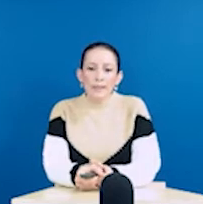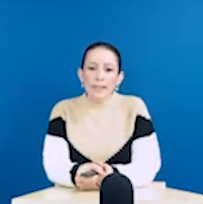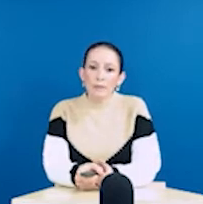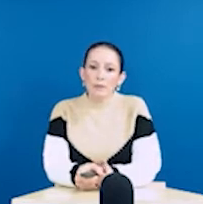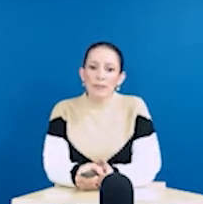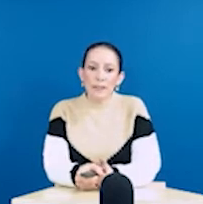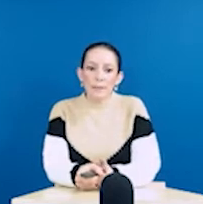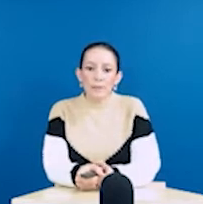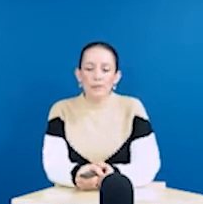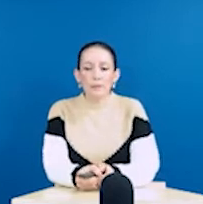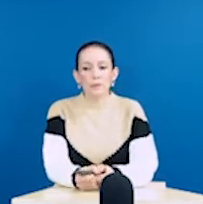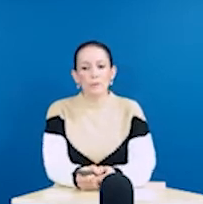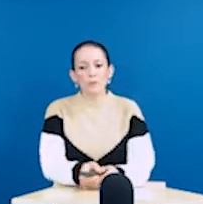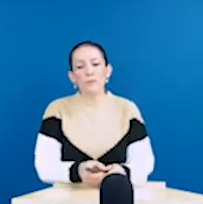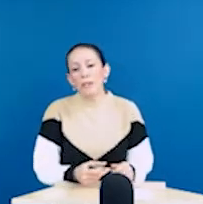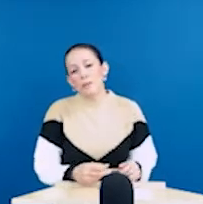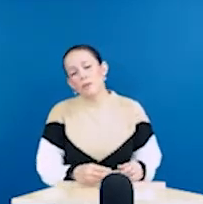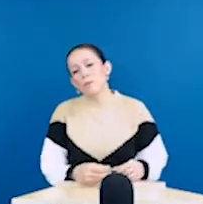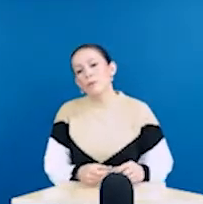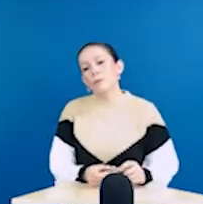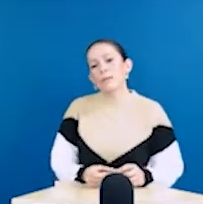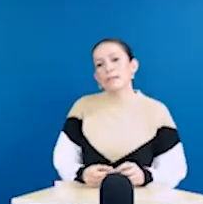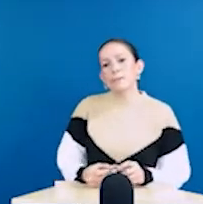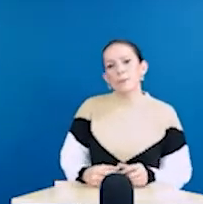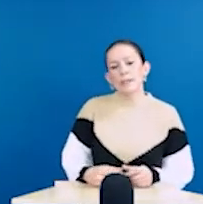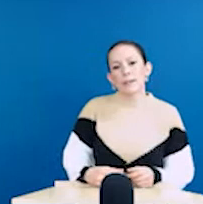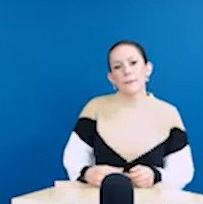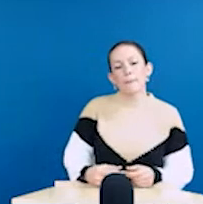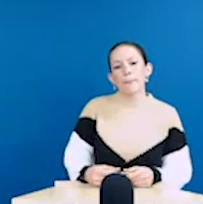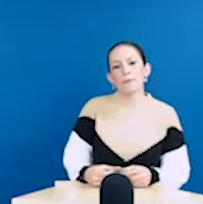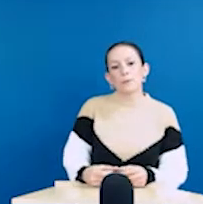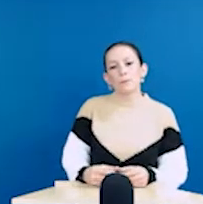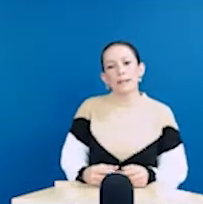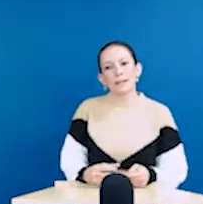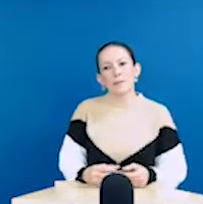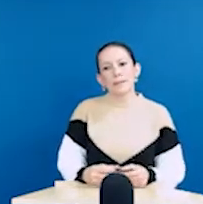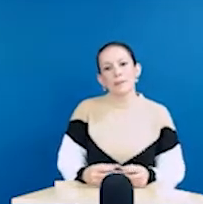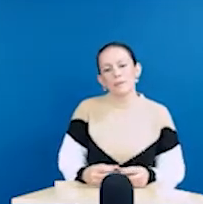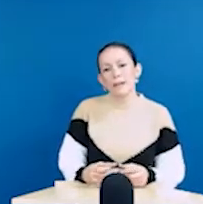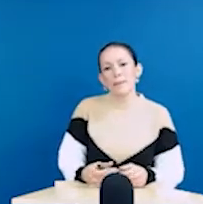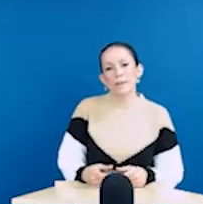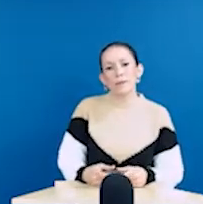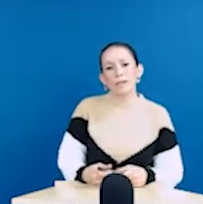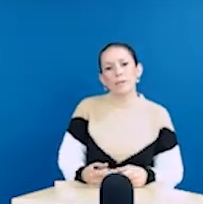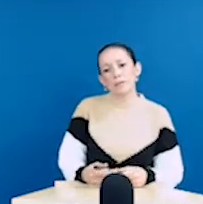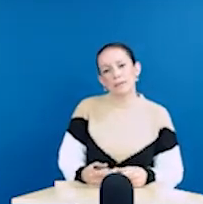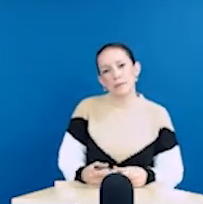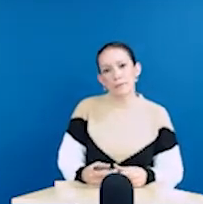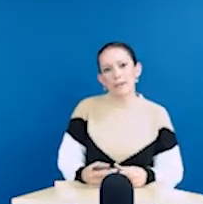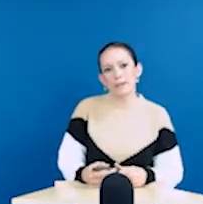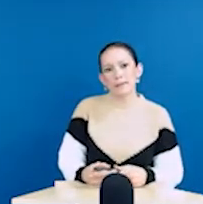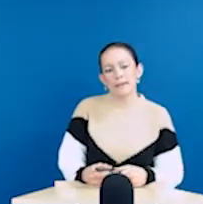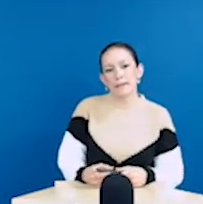valoración que nosotros hacemos, nosotros somos un filtro muy importante porque nosotros prácticamente somos la mano derecha de